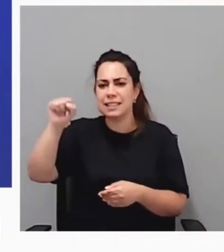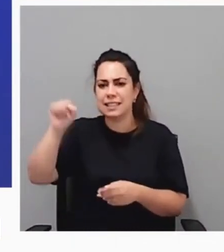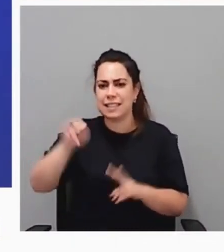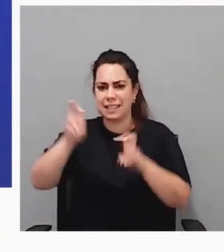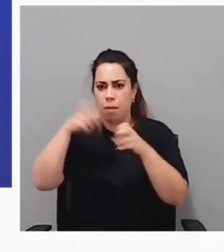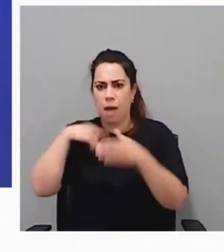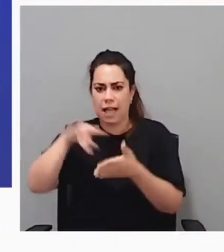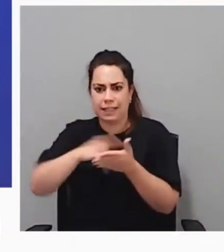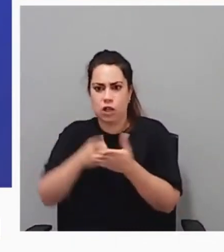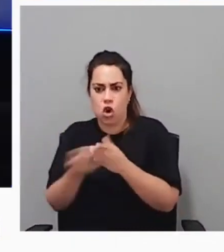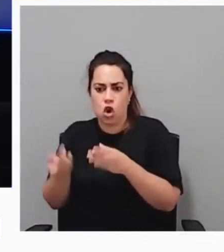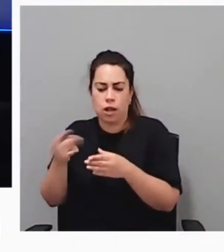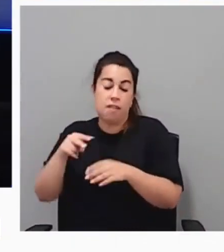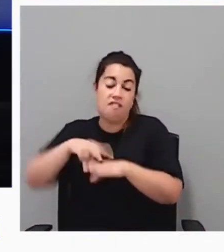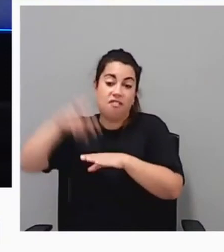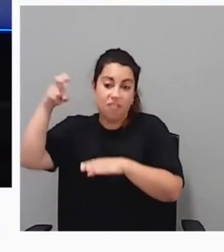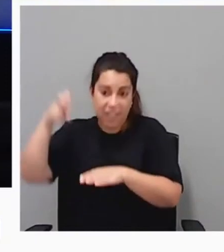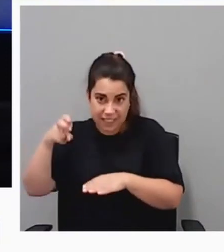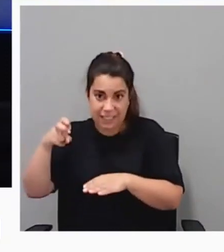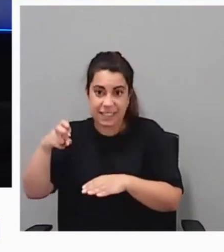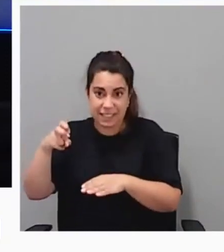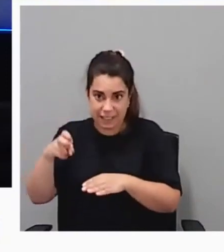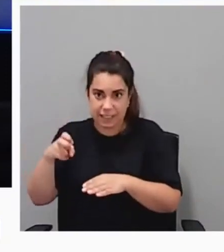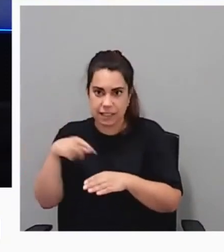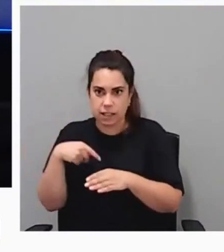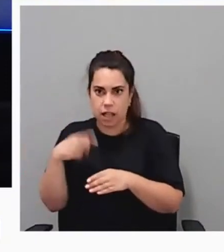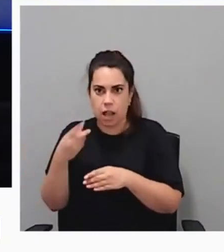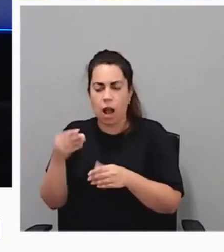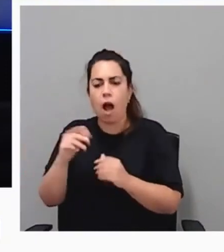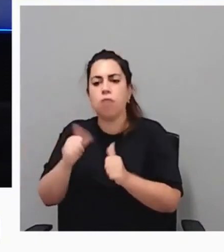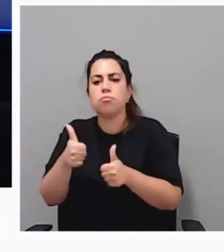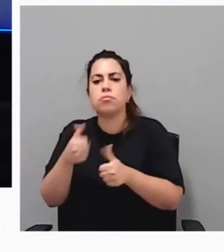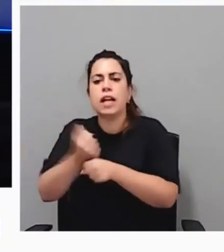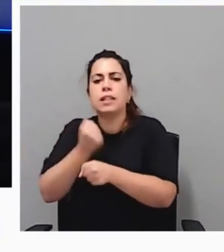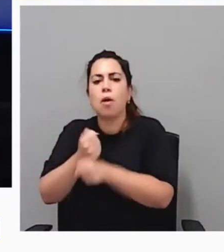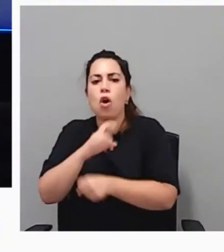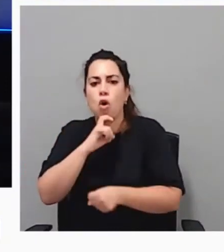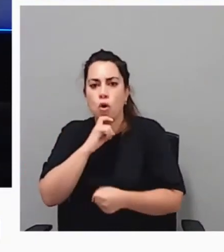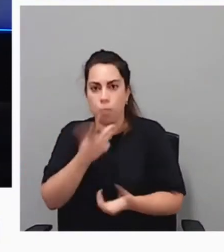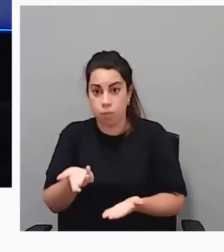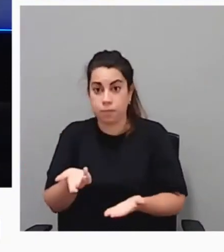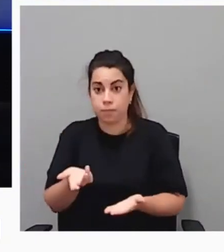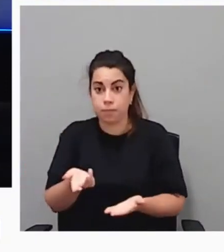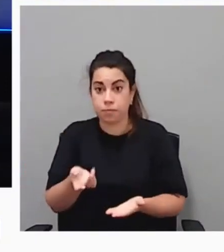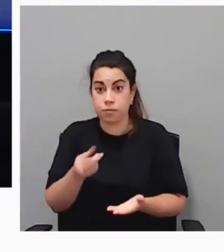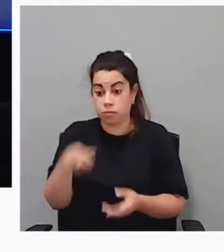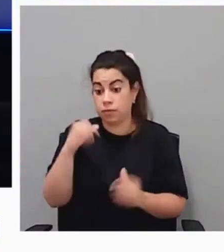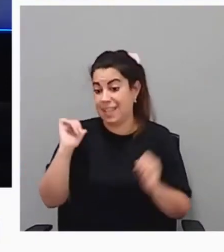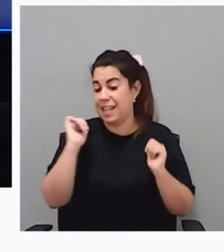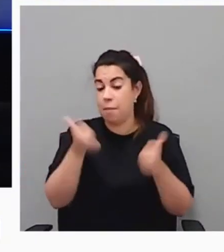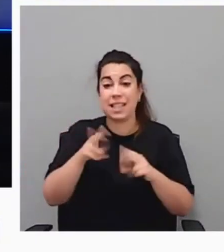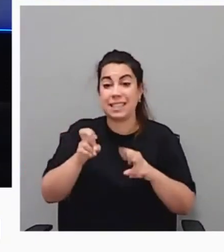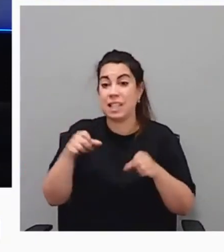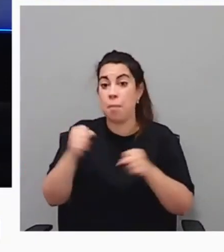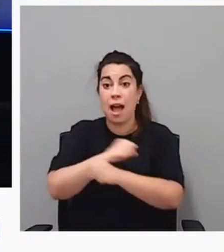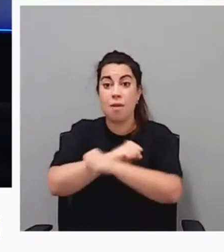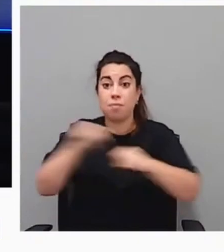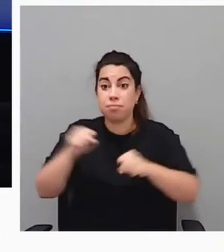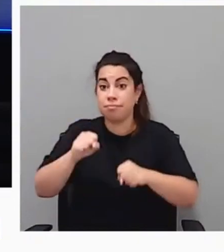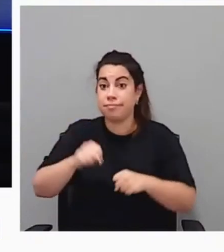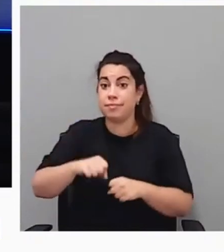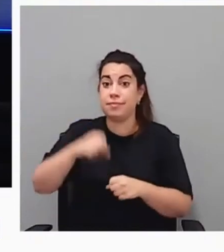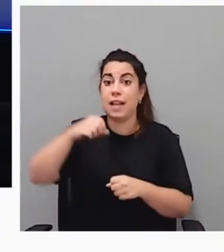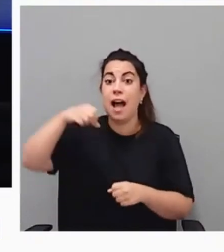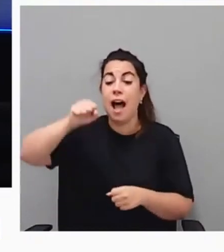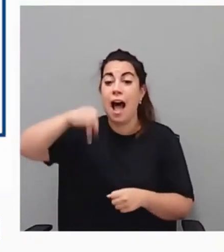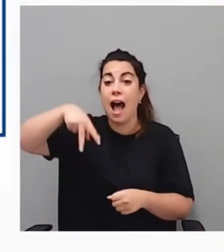Asia es central. La preocupación que tenemos con China o con Taiwán. Esta historia empieza con la bomba atómica de Hiroshima y Nagasaki, la ocupación de